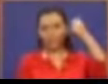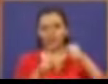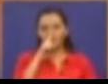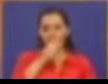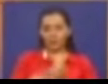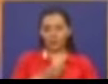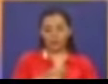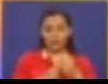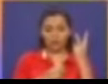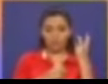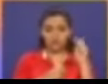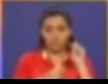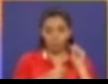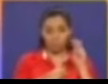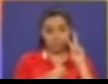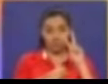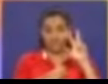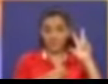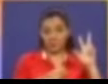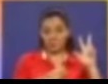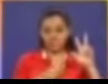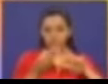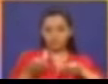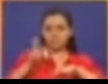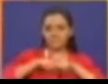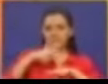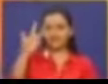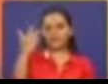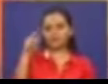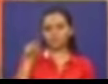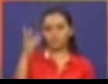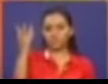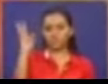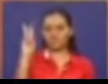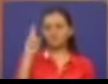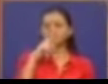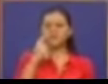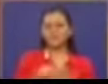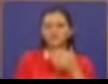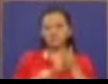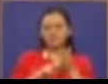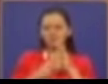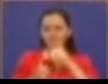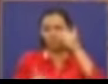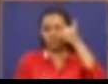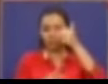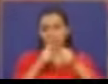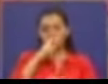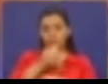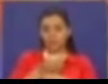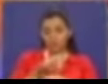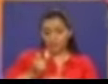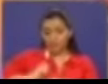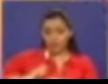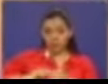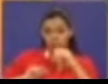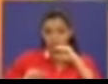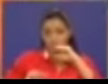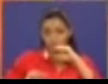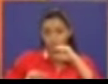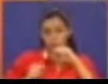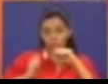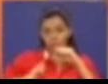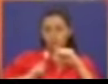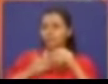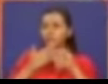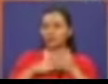de 12.23 a 13.16. ¿Qué es el subempleo? La gente que gana menos de